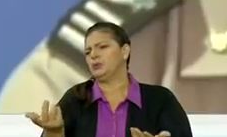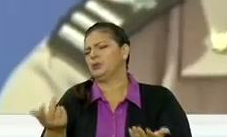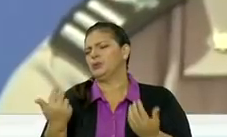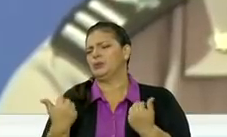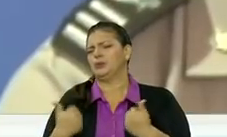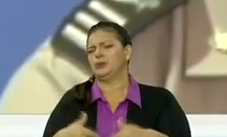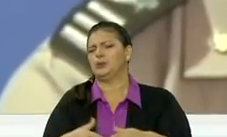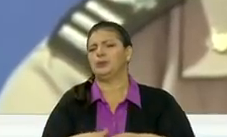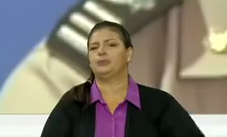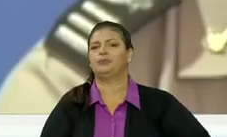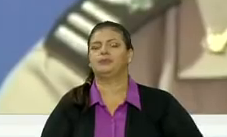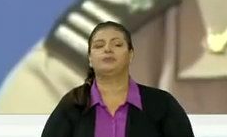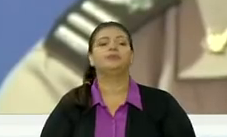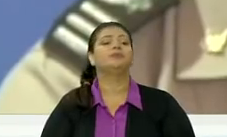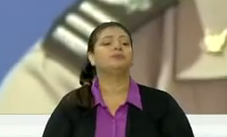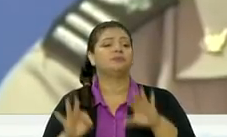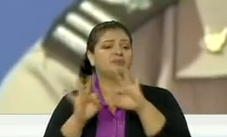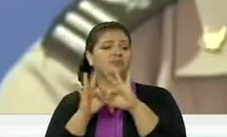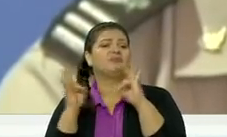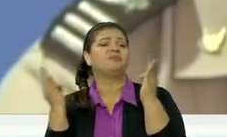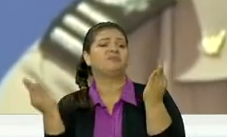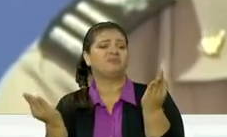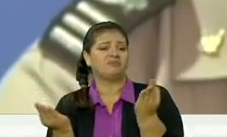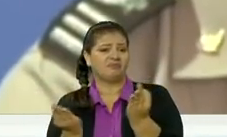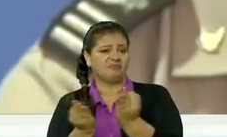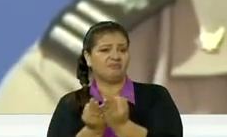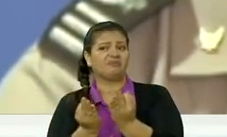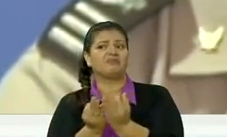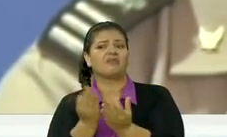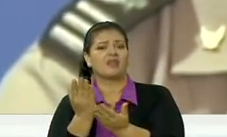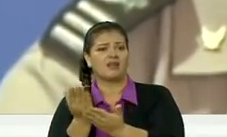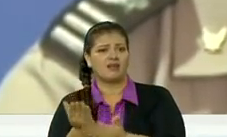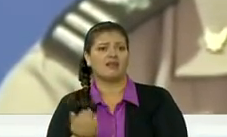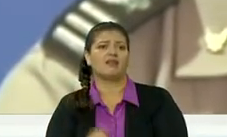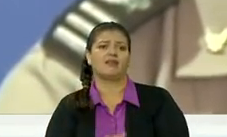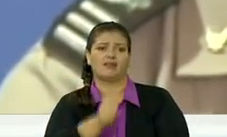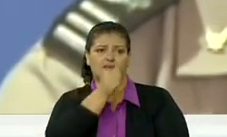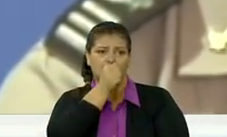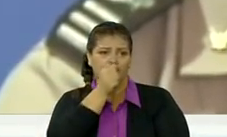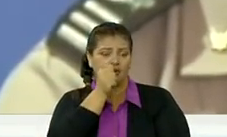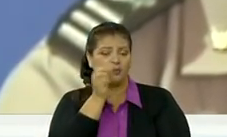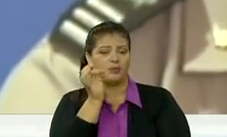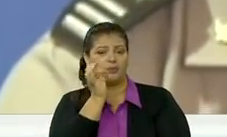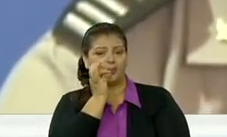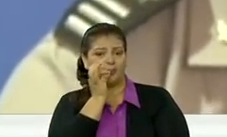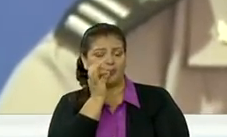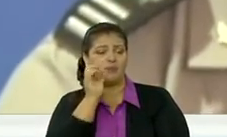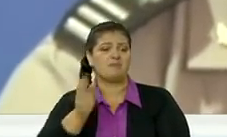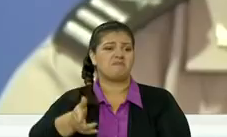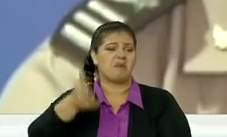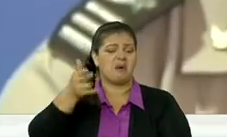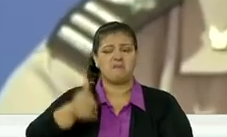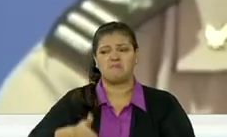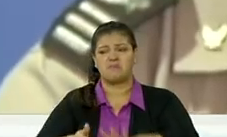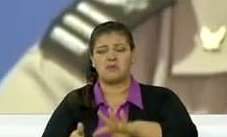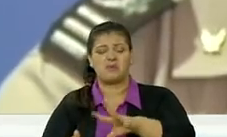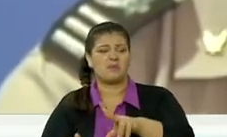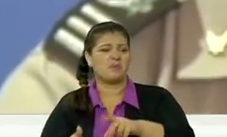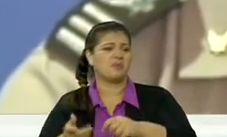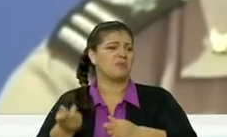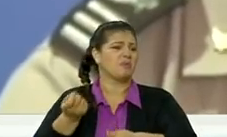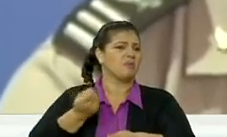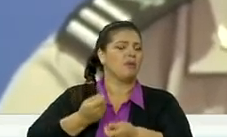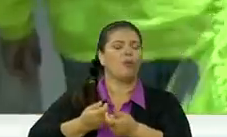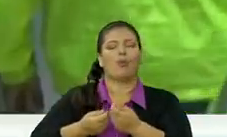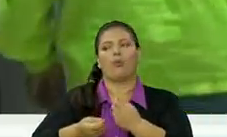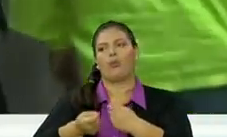Son una familia que estaba constituida, una nueva organización que la logramos detectar a tiempo antes de que se produzcan